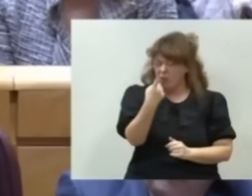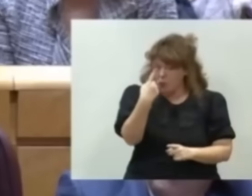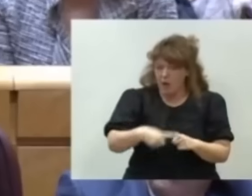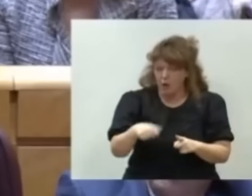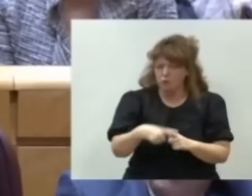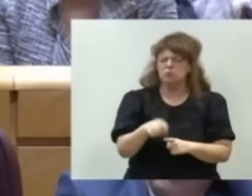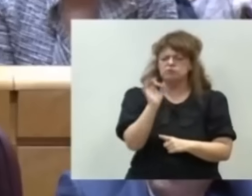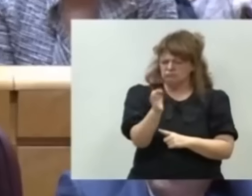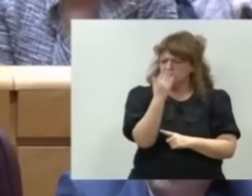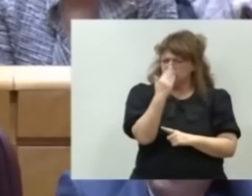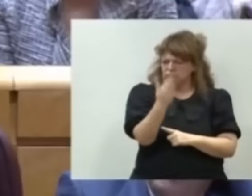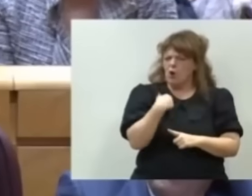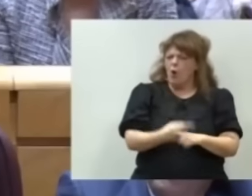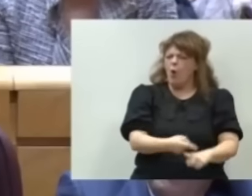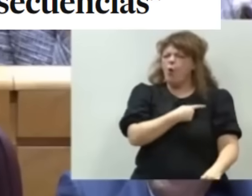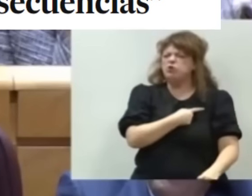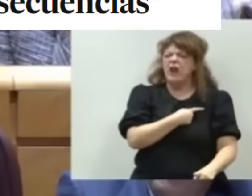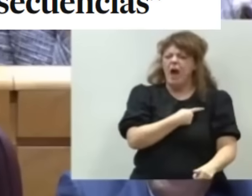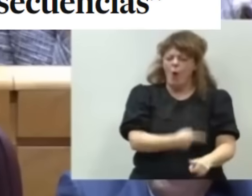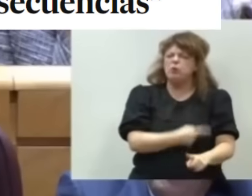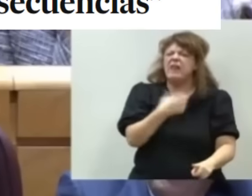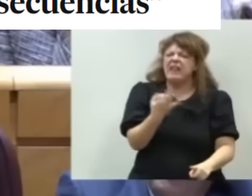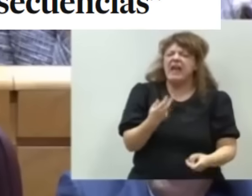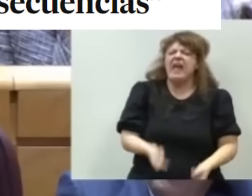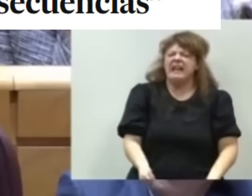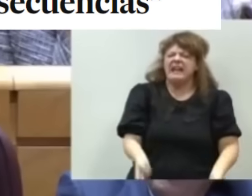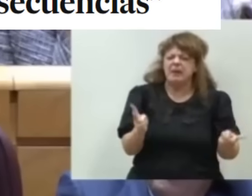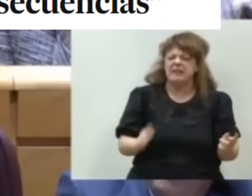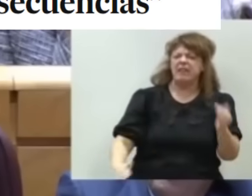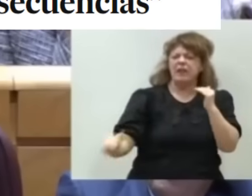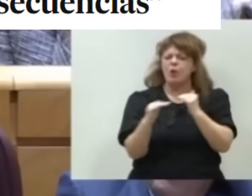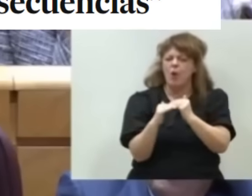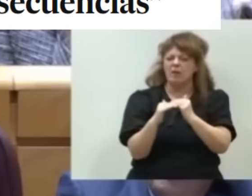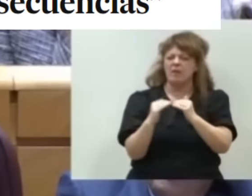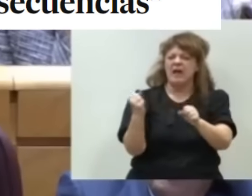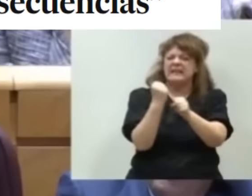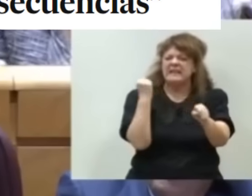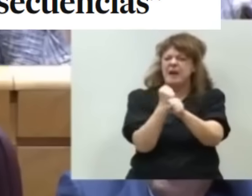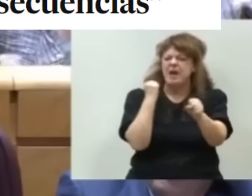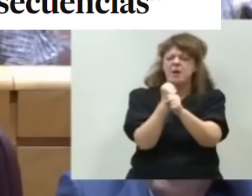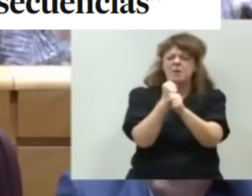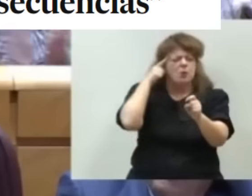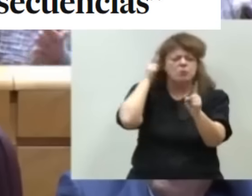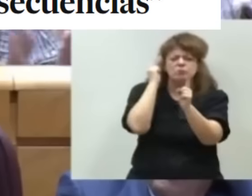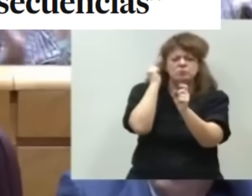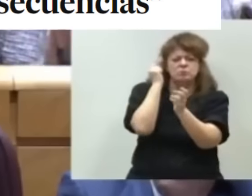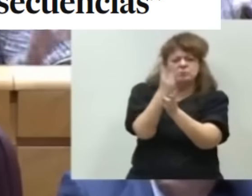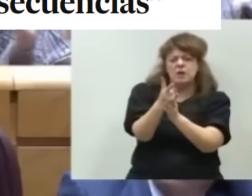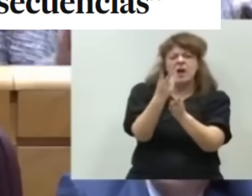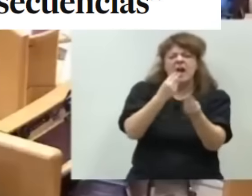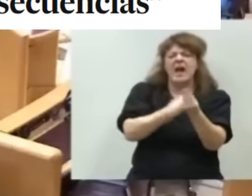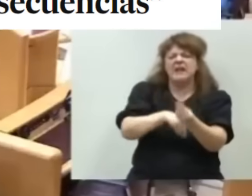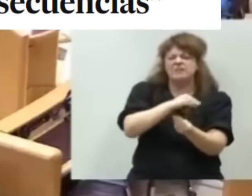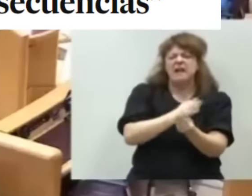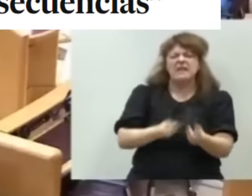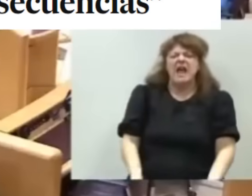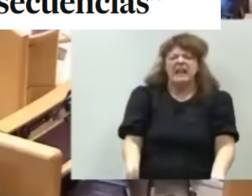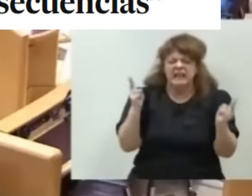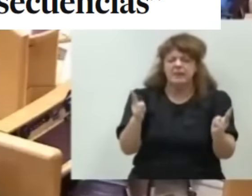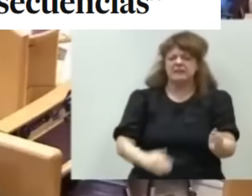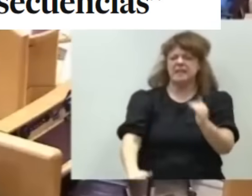Efectivamente, somos unos ultras de la libertad y la igualdad y trabajamos por una España de ciudadanos libres e